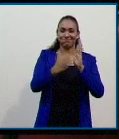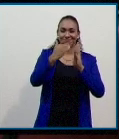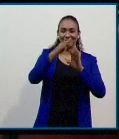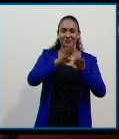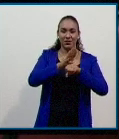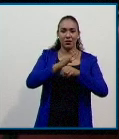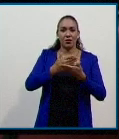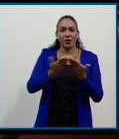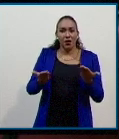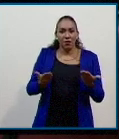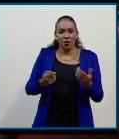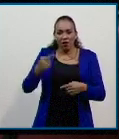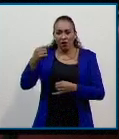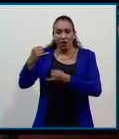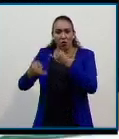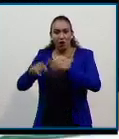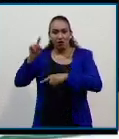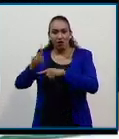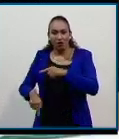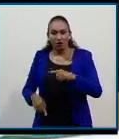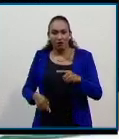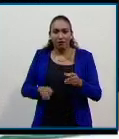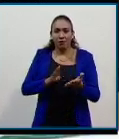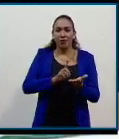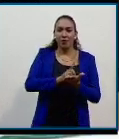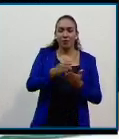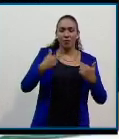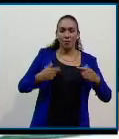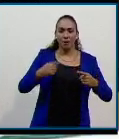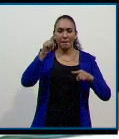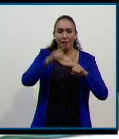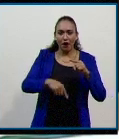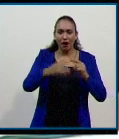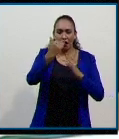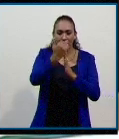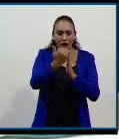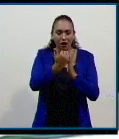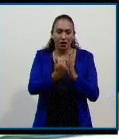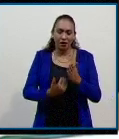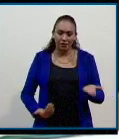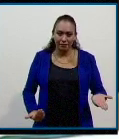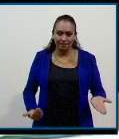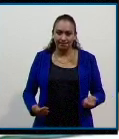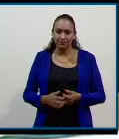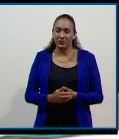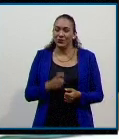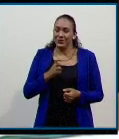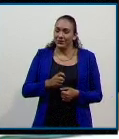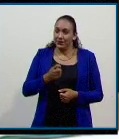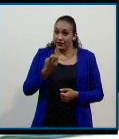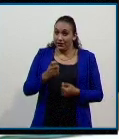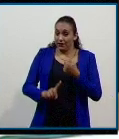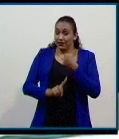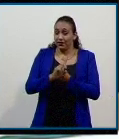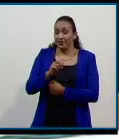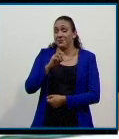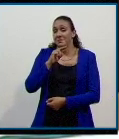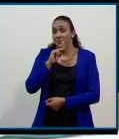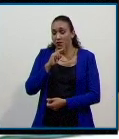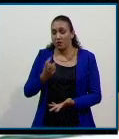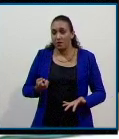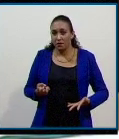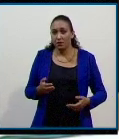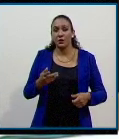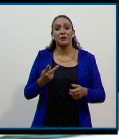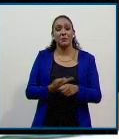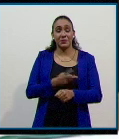preventiva oficiosa, sino también porque está sobre la mesa una muy peligrosa regresión en temas